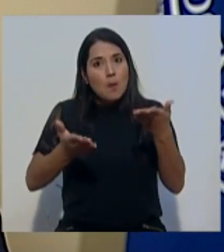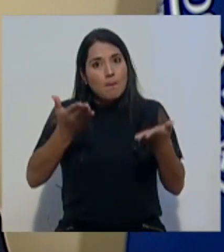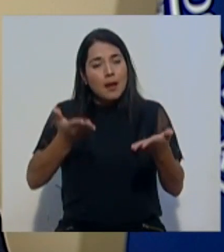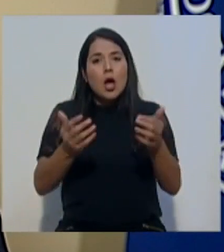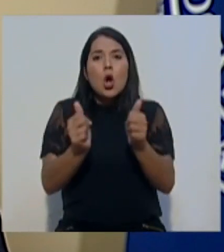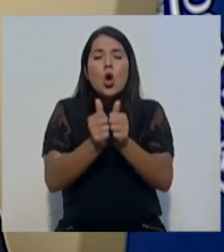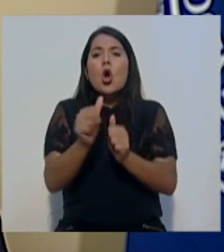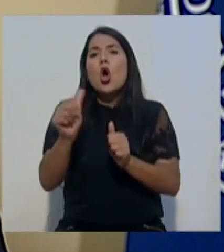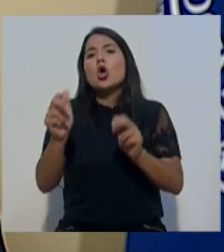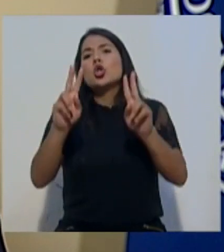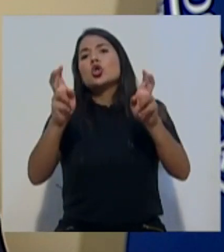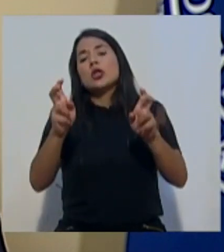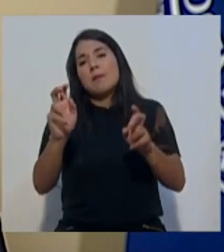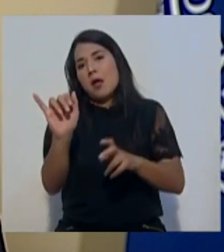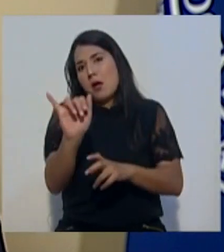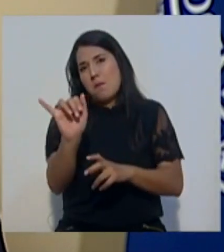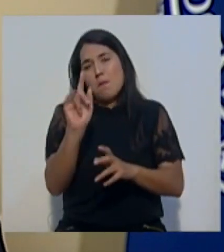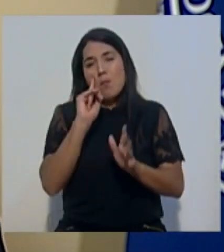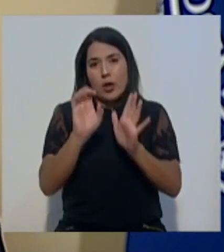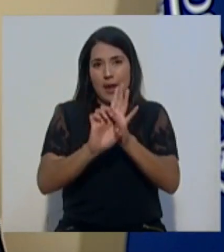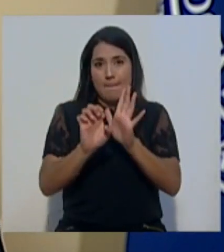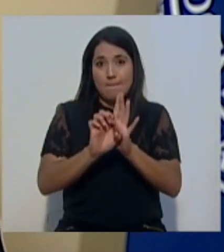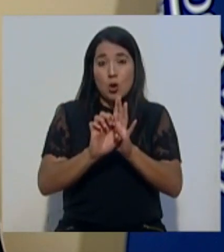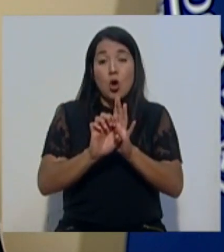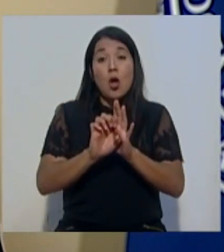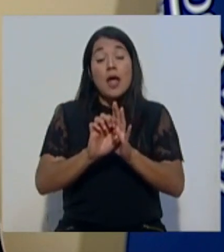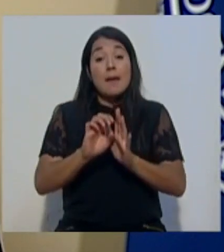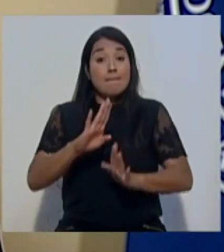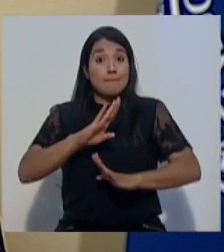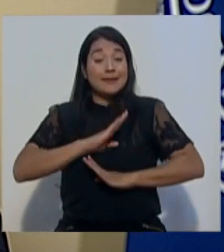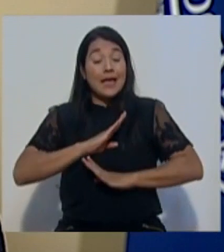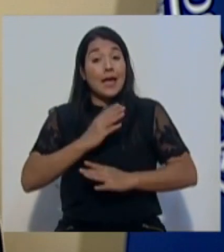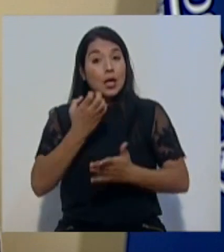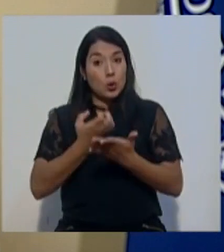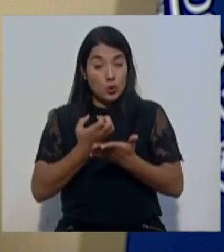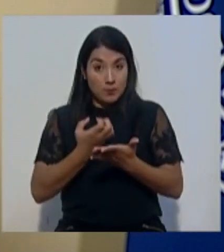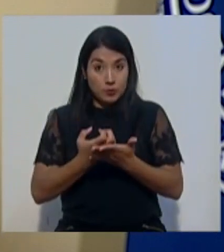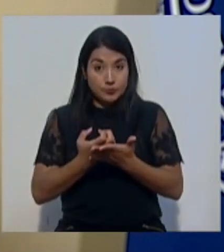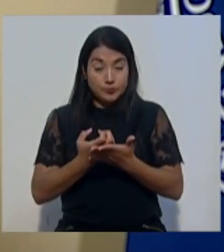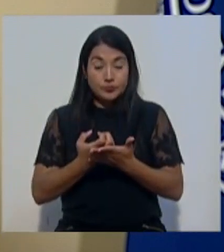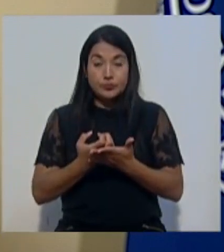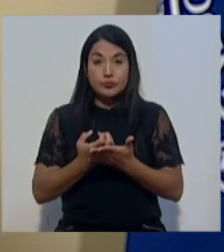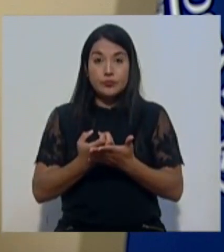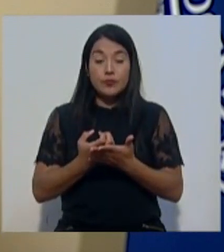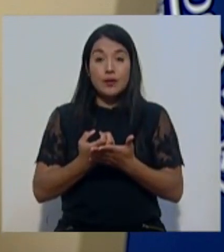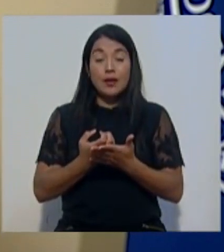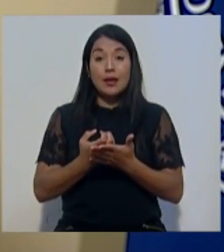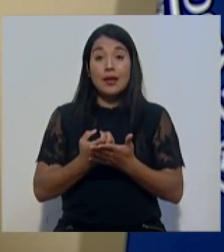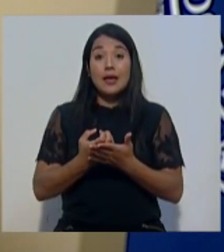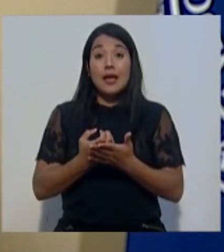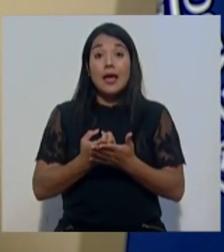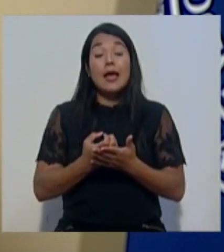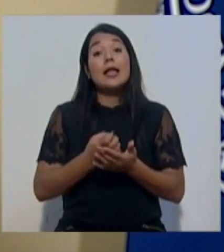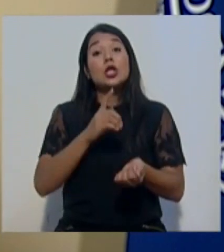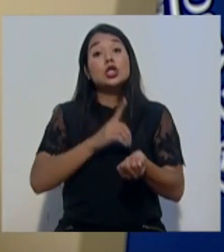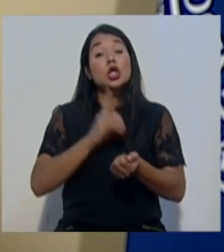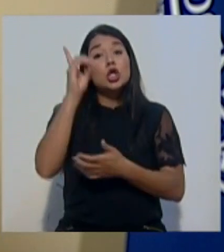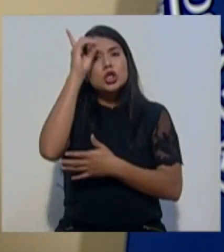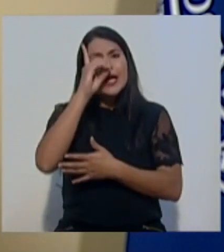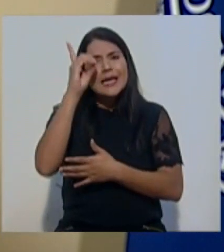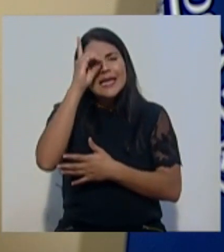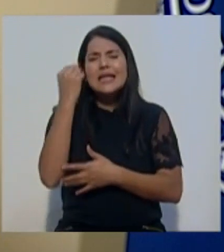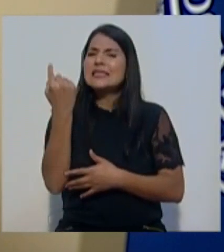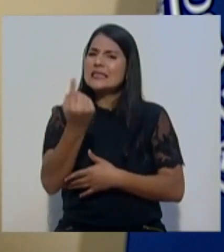otros temas como el bienestar económico. El propio Daniel siempre ha insistido